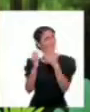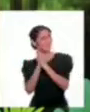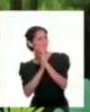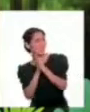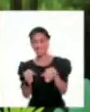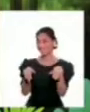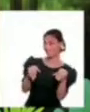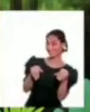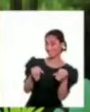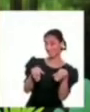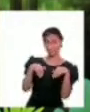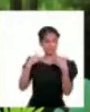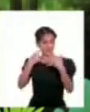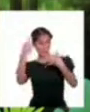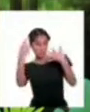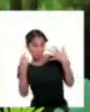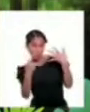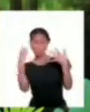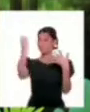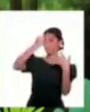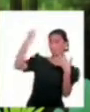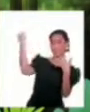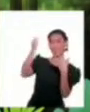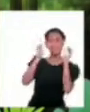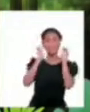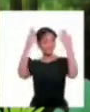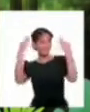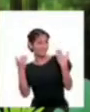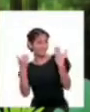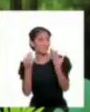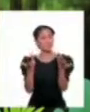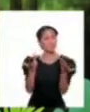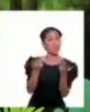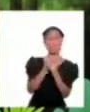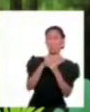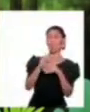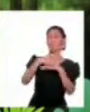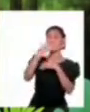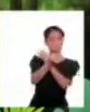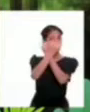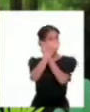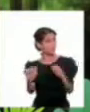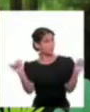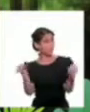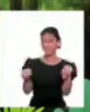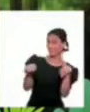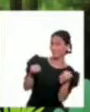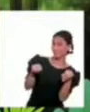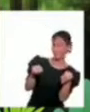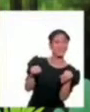mucho sobre los logros y aportes conseguidos por las mujeres tras ocurrir la independencia.